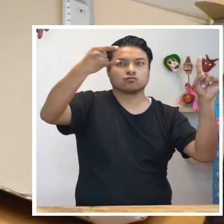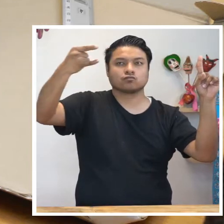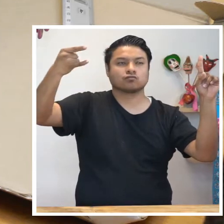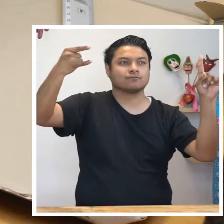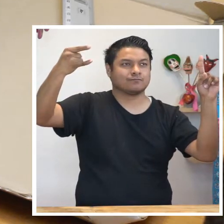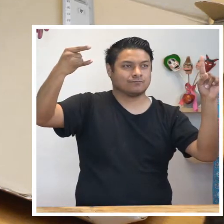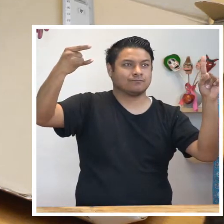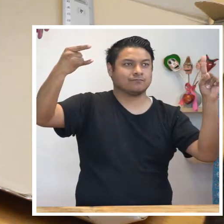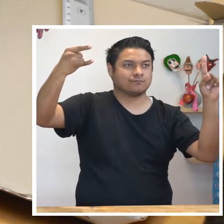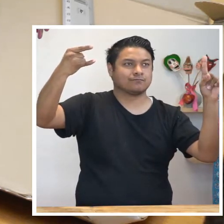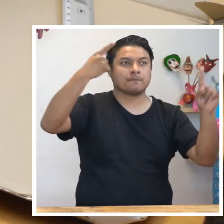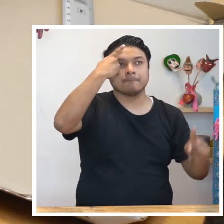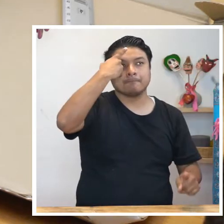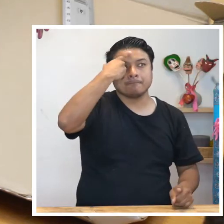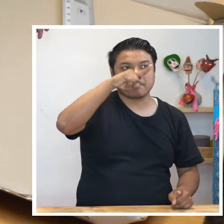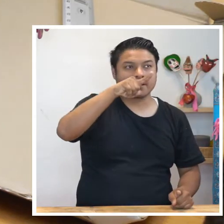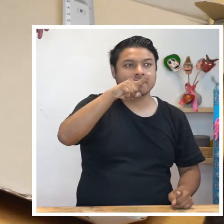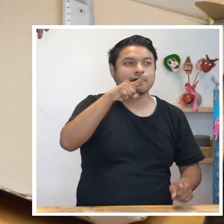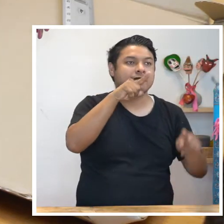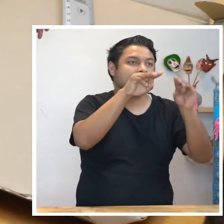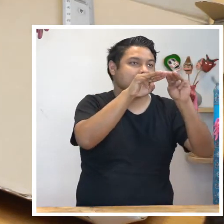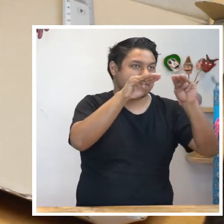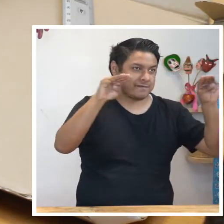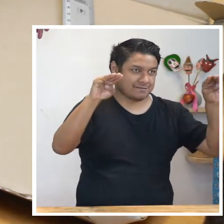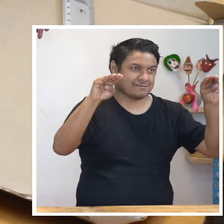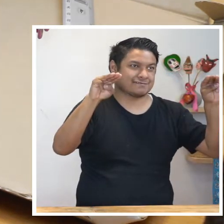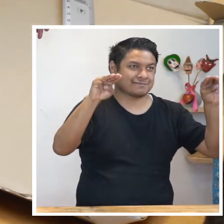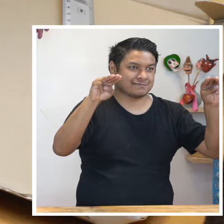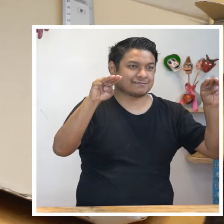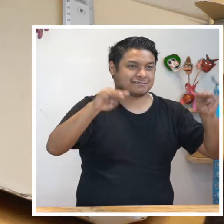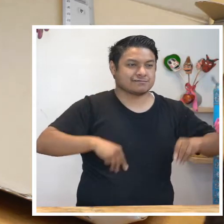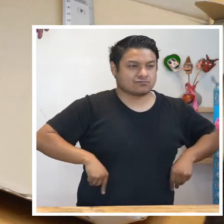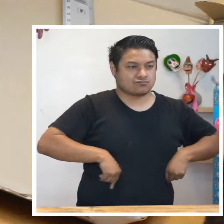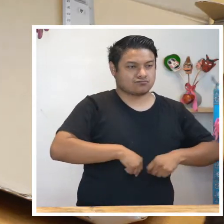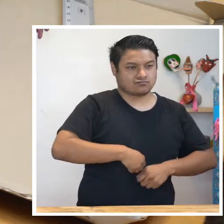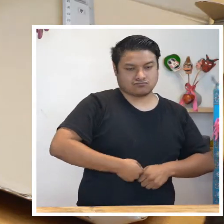el pedazo de cinto que vamos a utilizar. En este caso